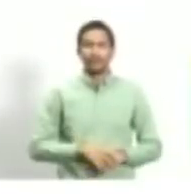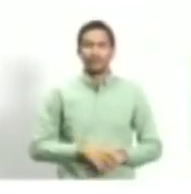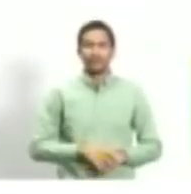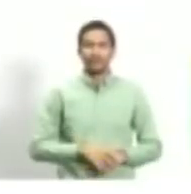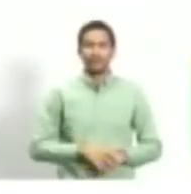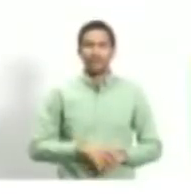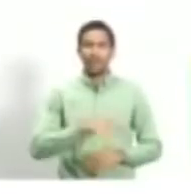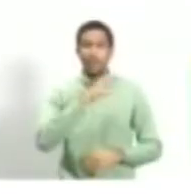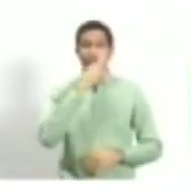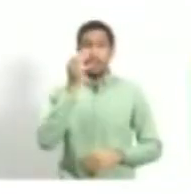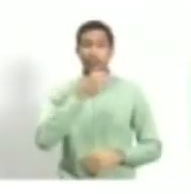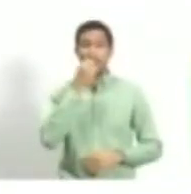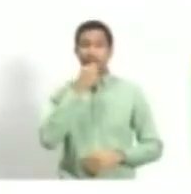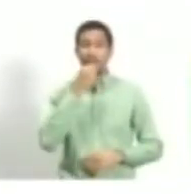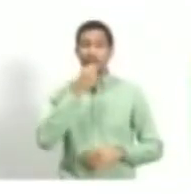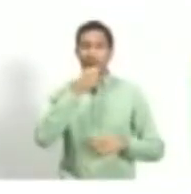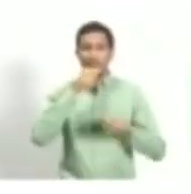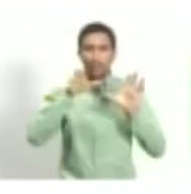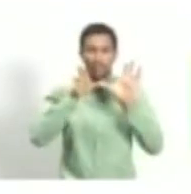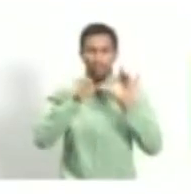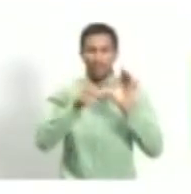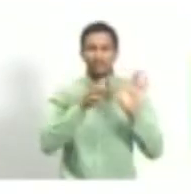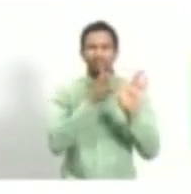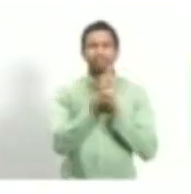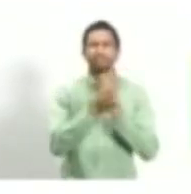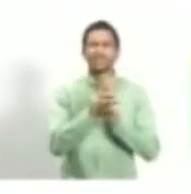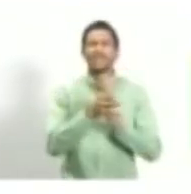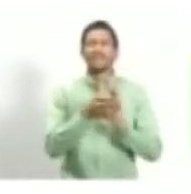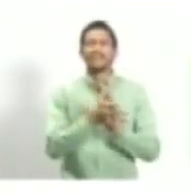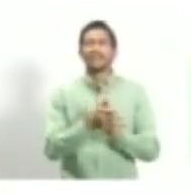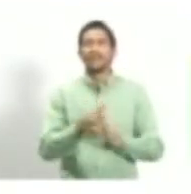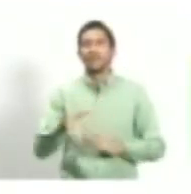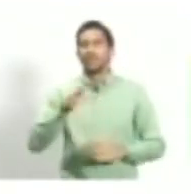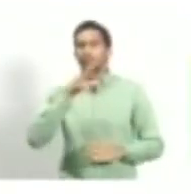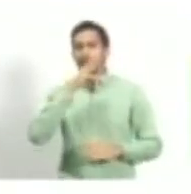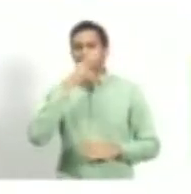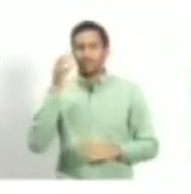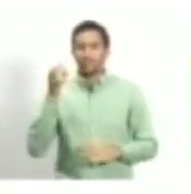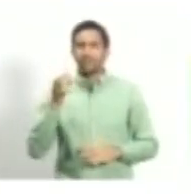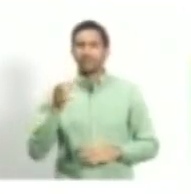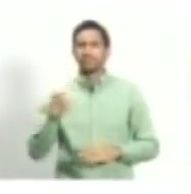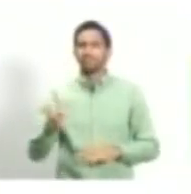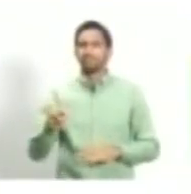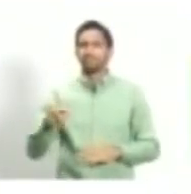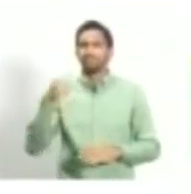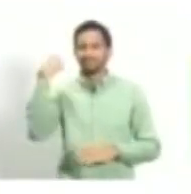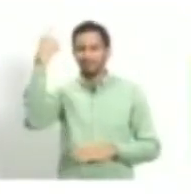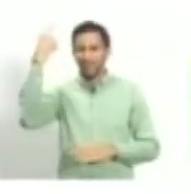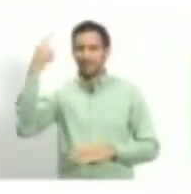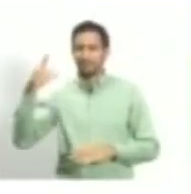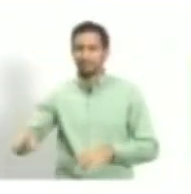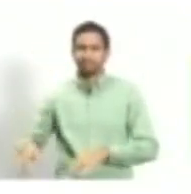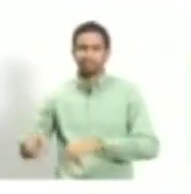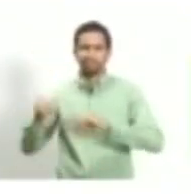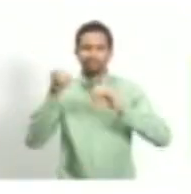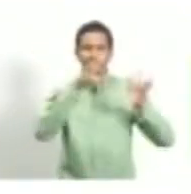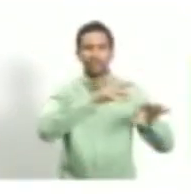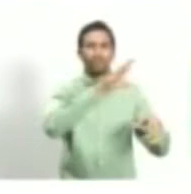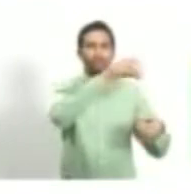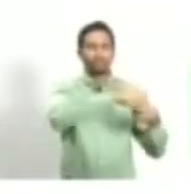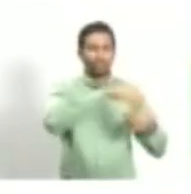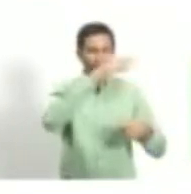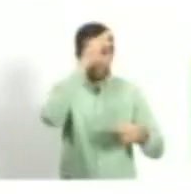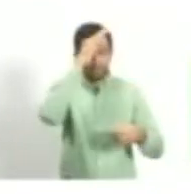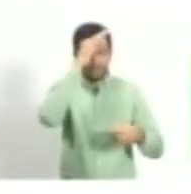su cuenta de Twitter una información en la cual indica: traslado de Leopoldo López desde Ramo Verde al Hospital Militar sin